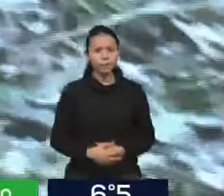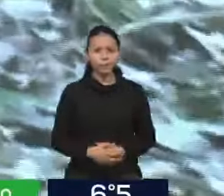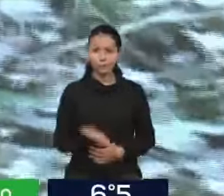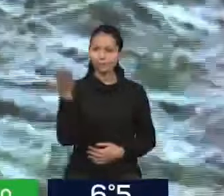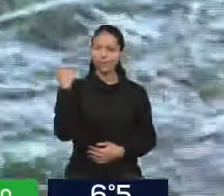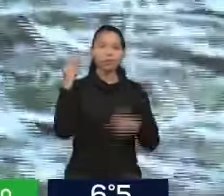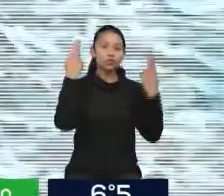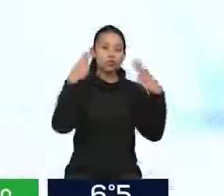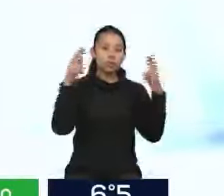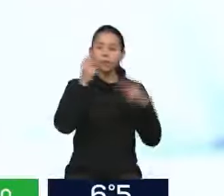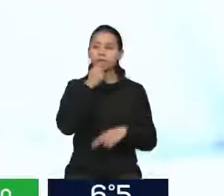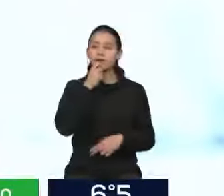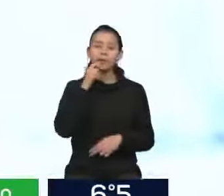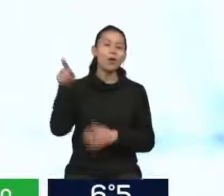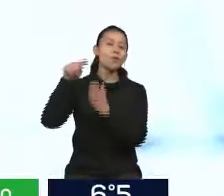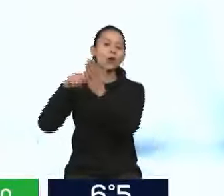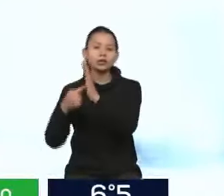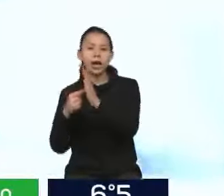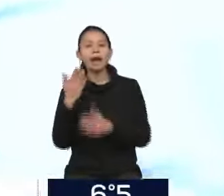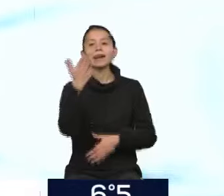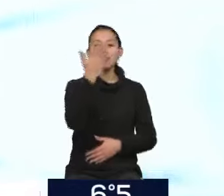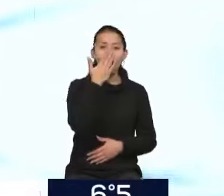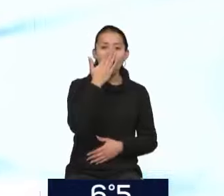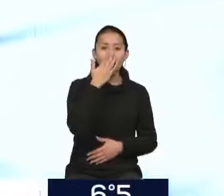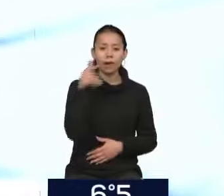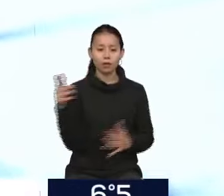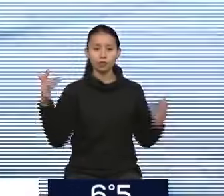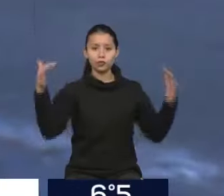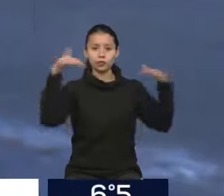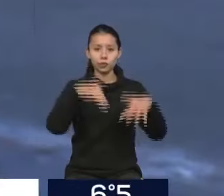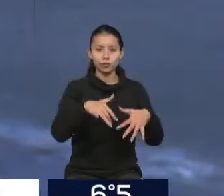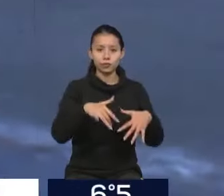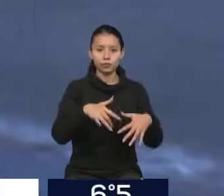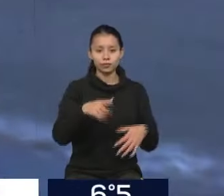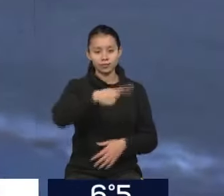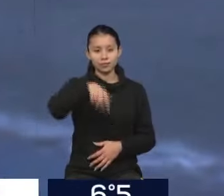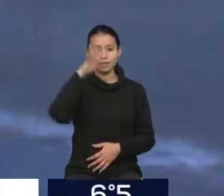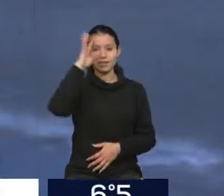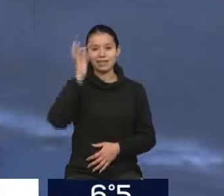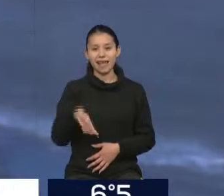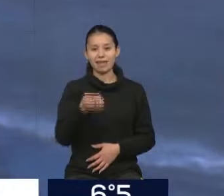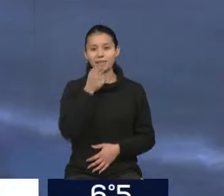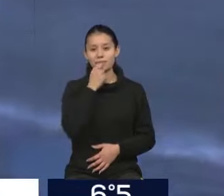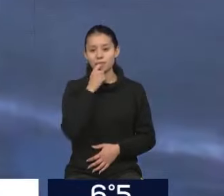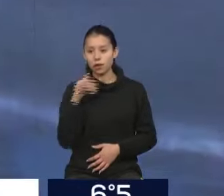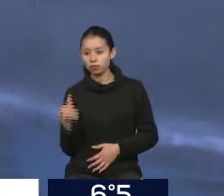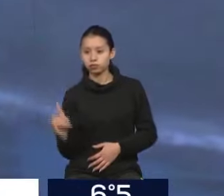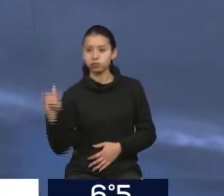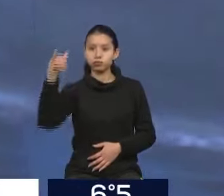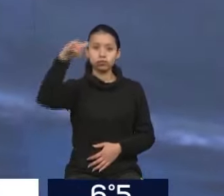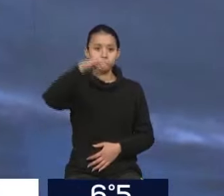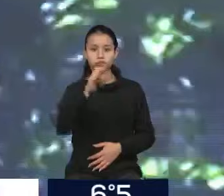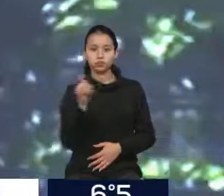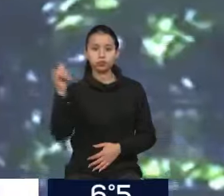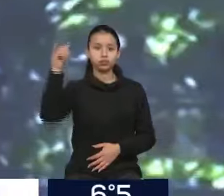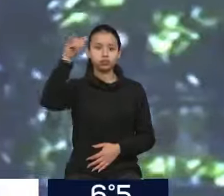de Buenos Aires, de Córdoba, de otras partes del país, y saben que cuando vuelan los aviones de lucha antigranizo, creen